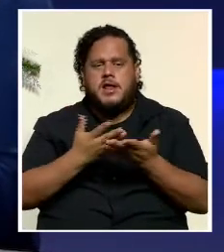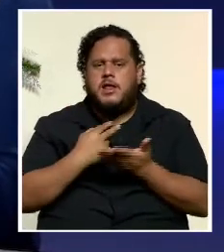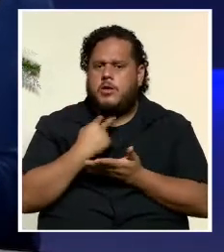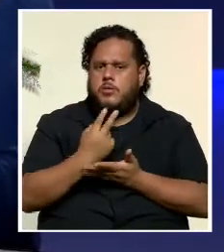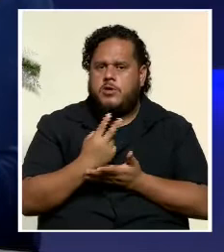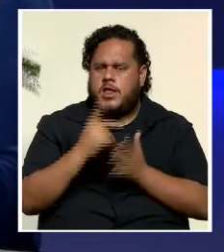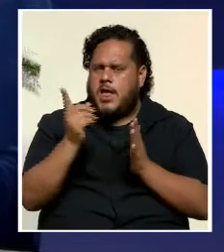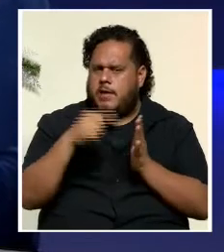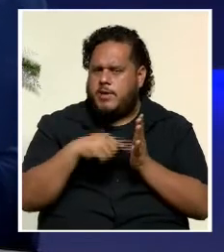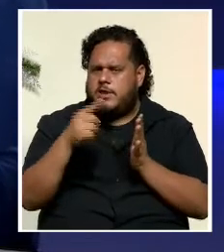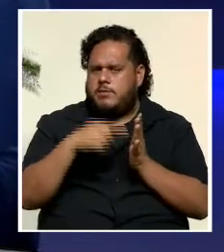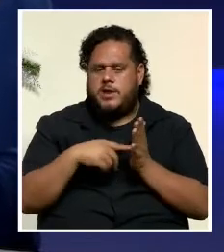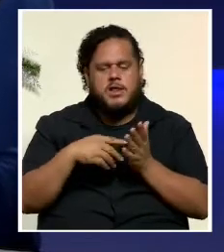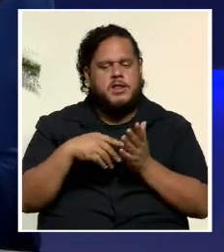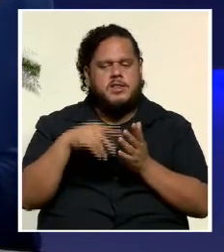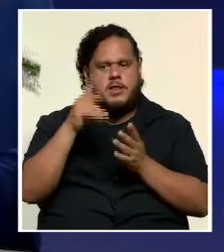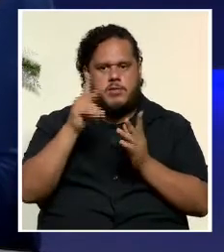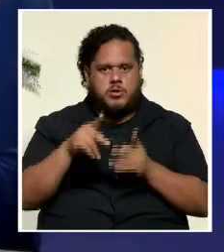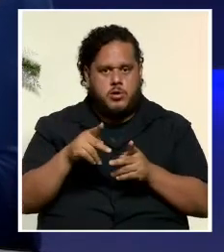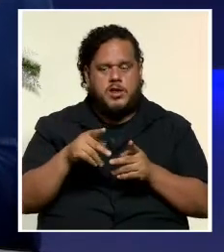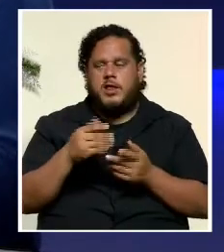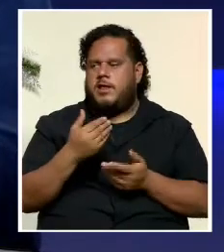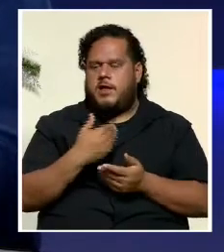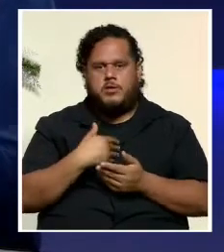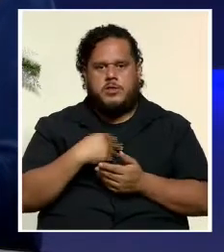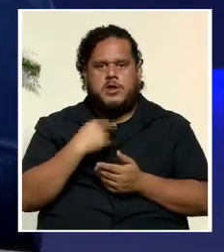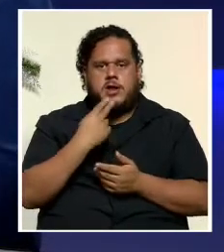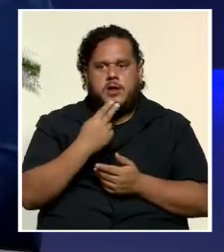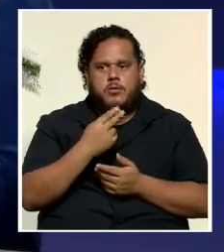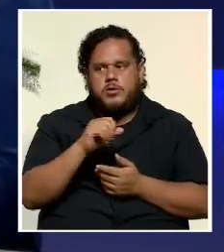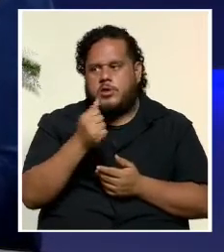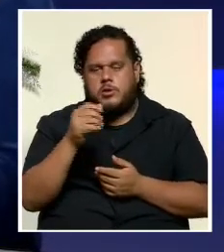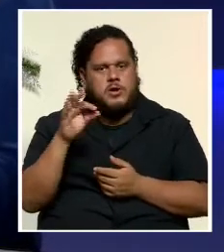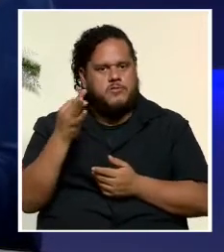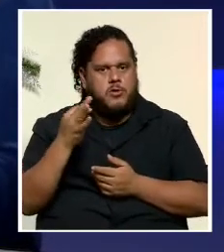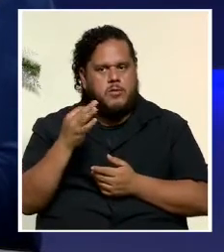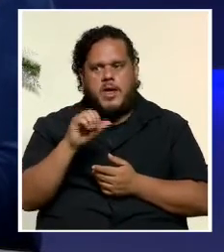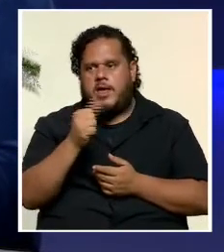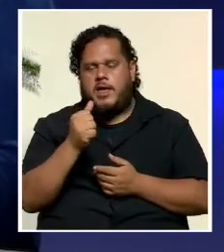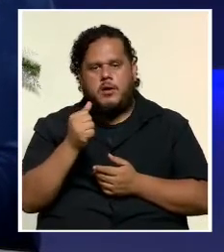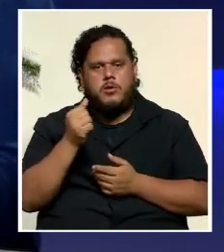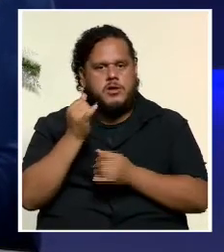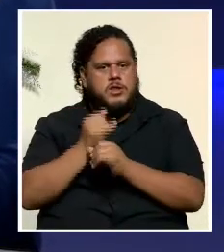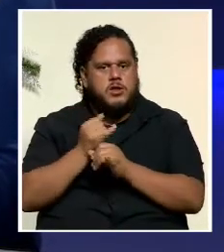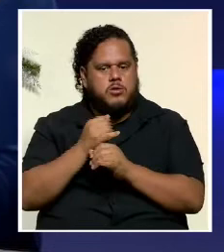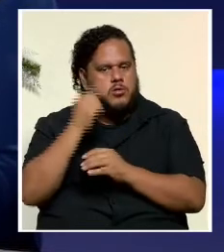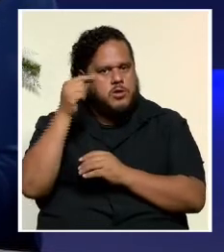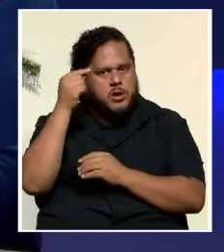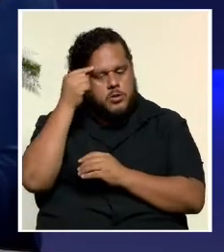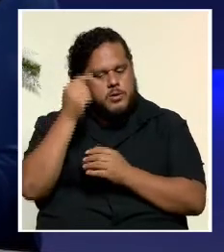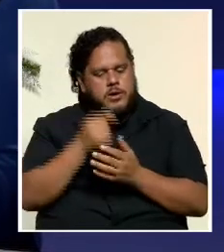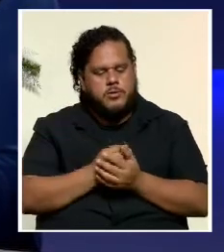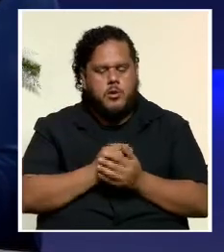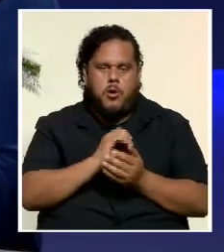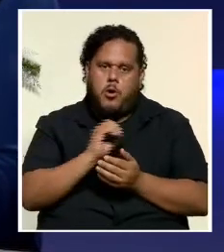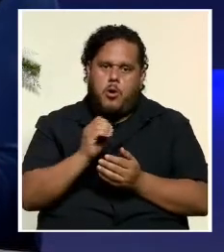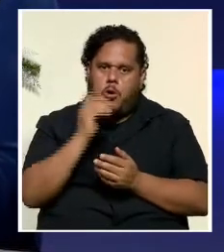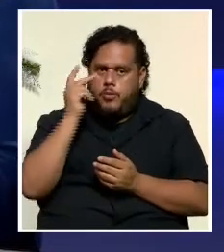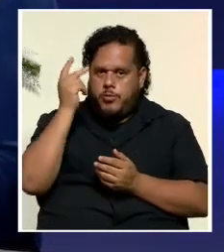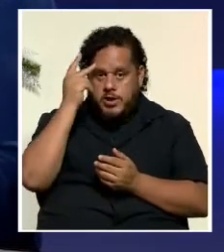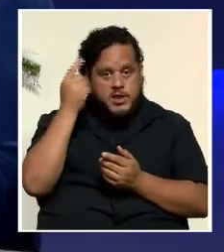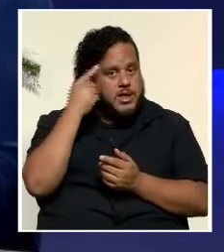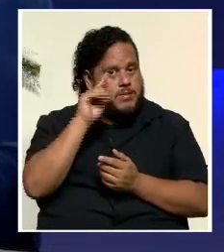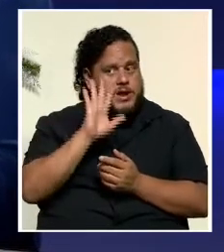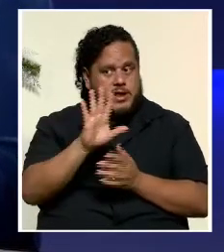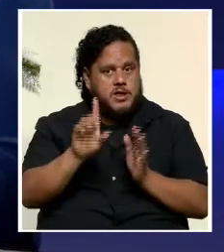personas que no tendrían voz de otra manera de ser escuchadas en ninguna otra instancia de gobierno o política para que